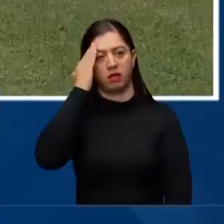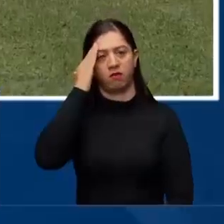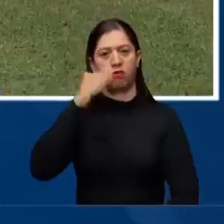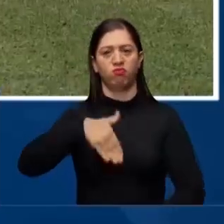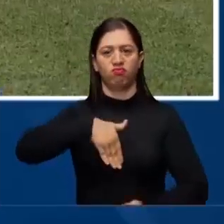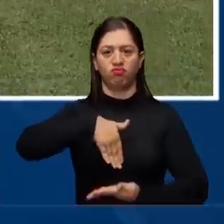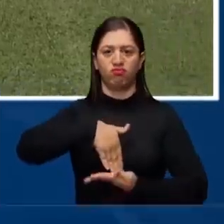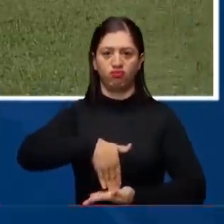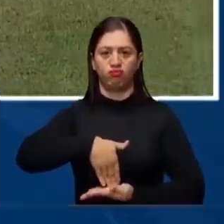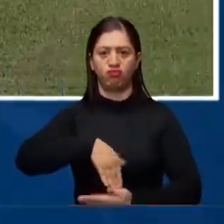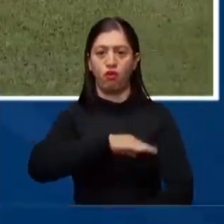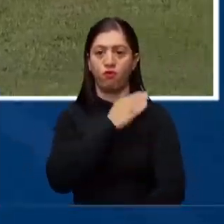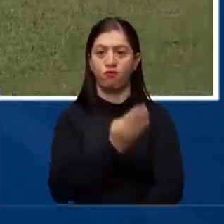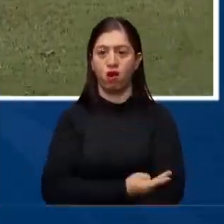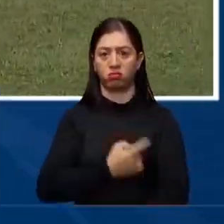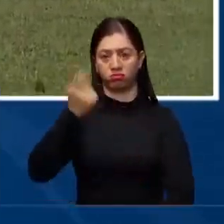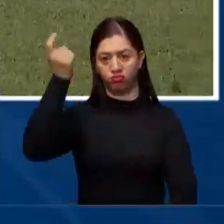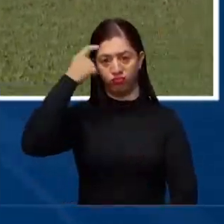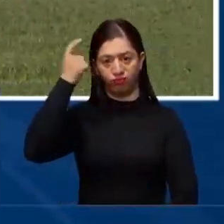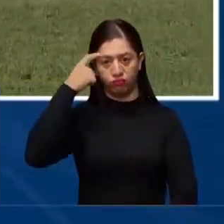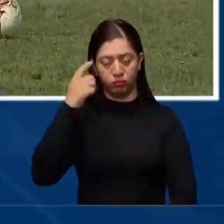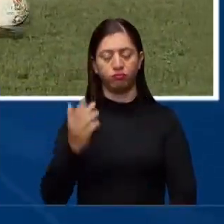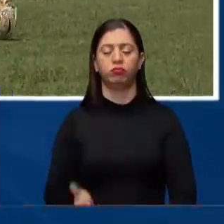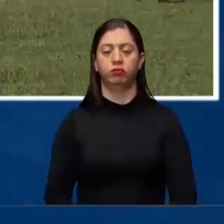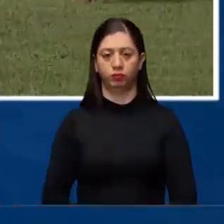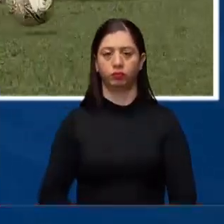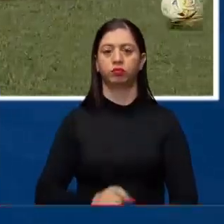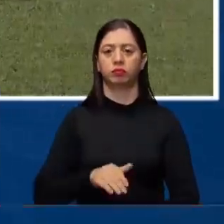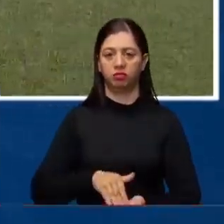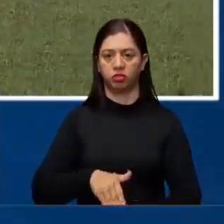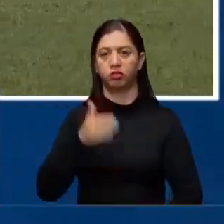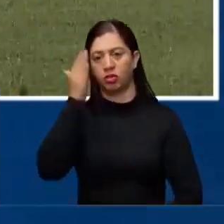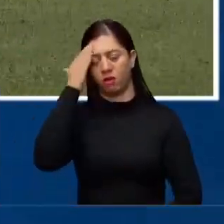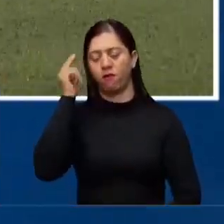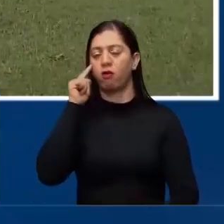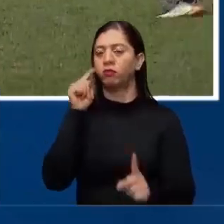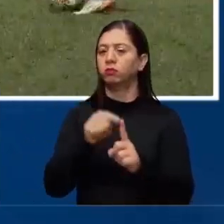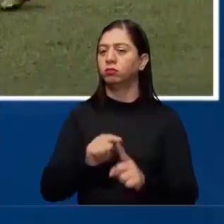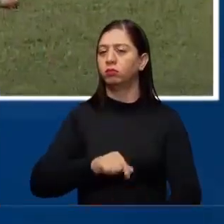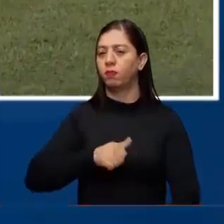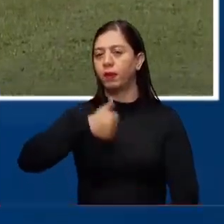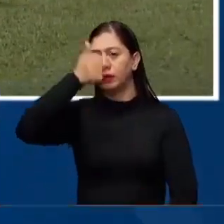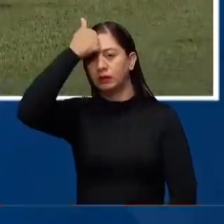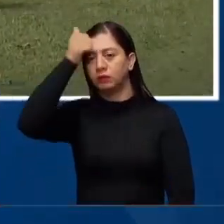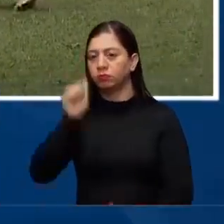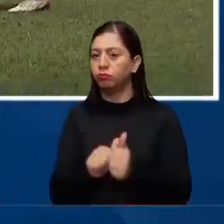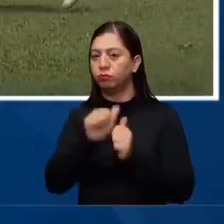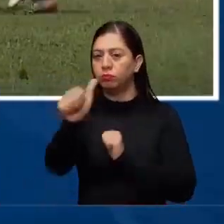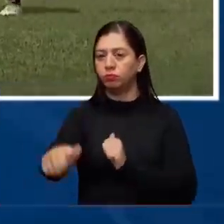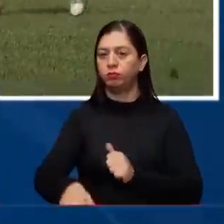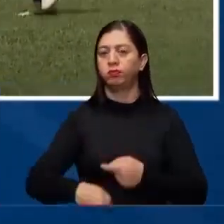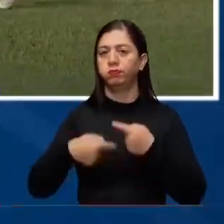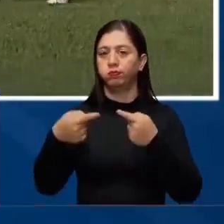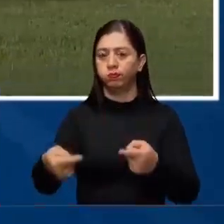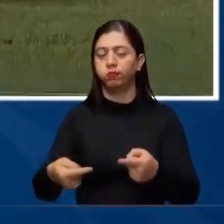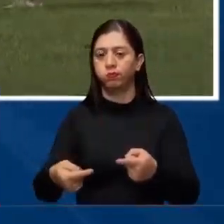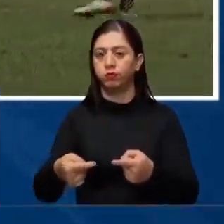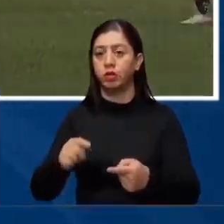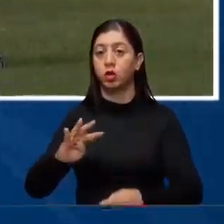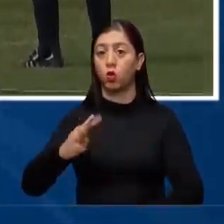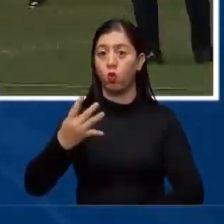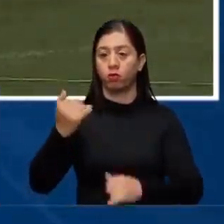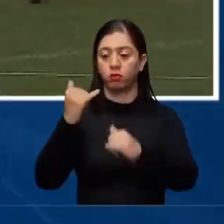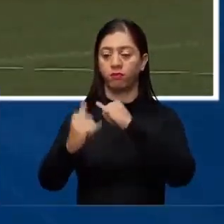muy fuerte mentalmente, tenemos claro lo que queremos, el objetivo principal, que es clasificar a